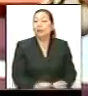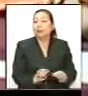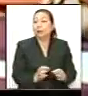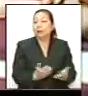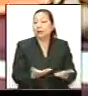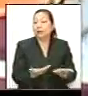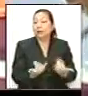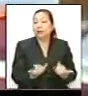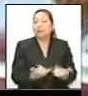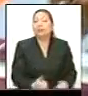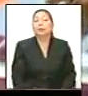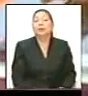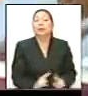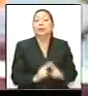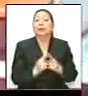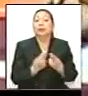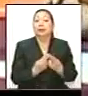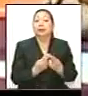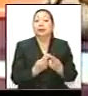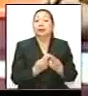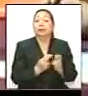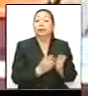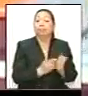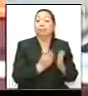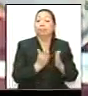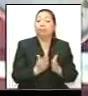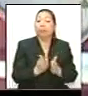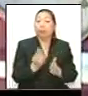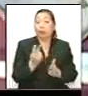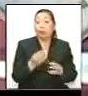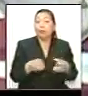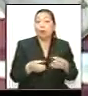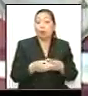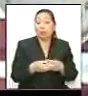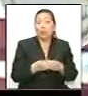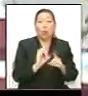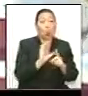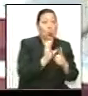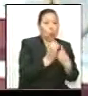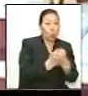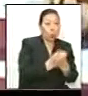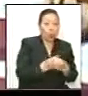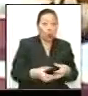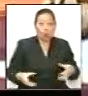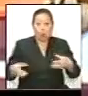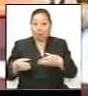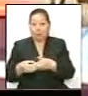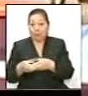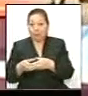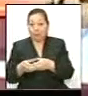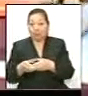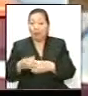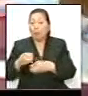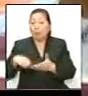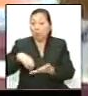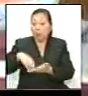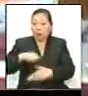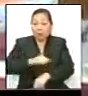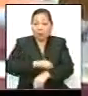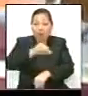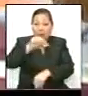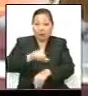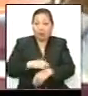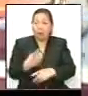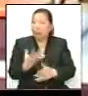Efectivamente, esta es una reunión extraordinaria de ambas comisiones y nos trae puntos de